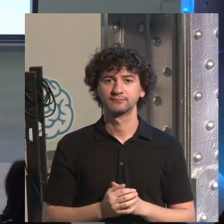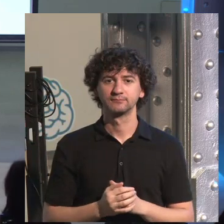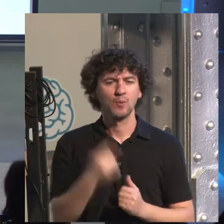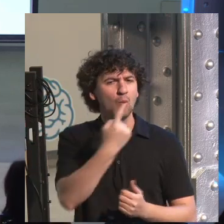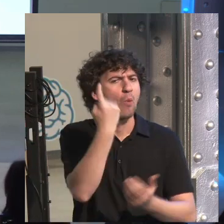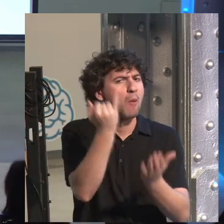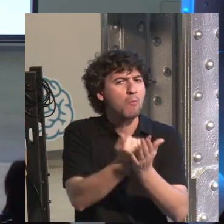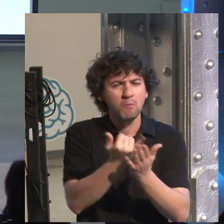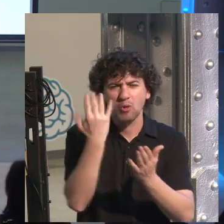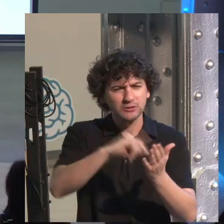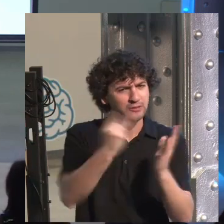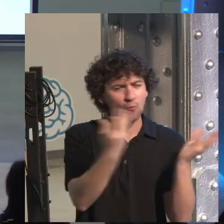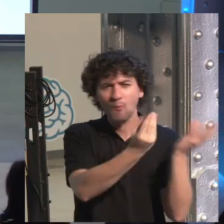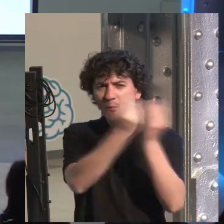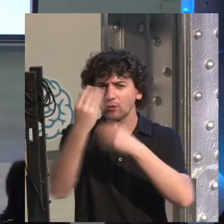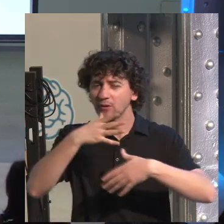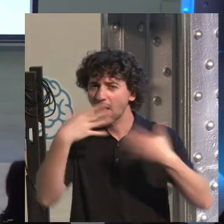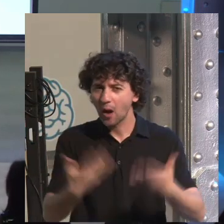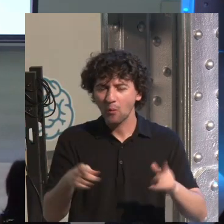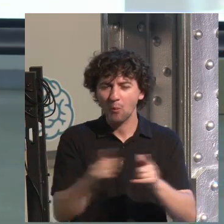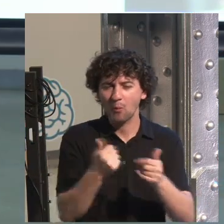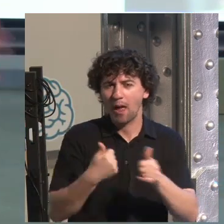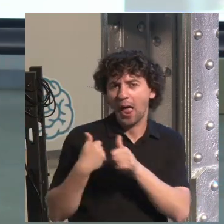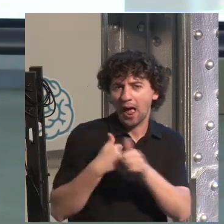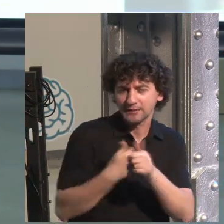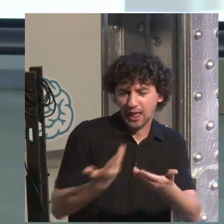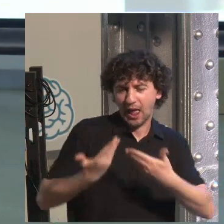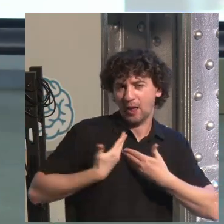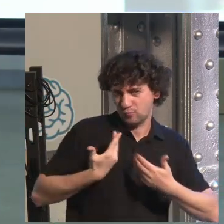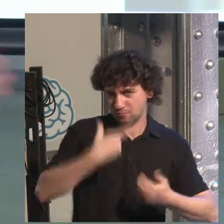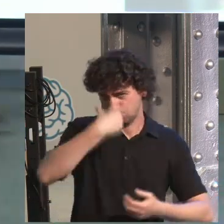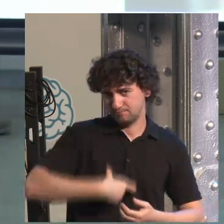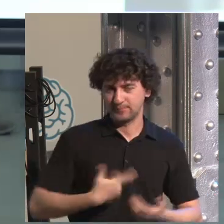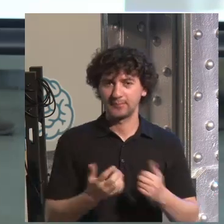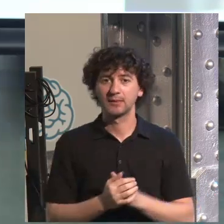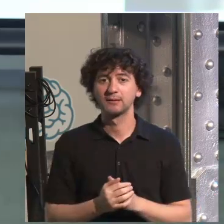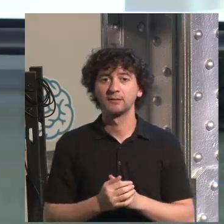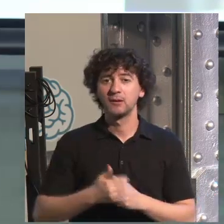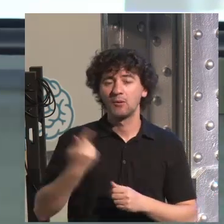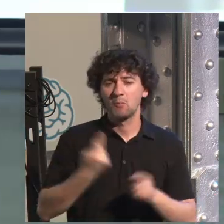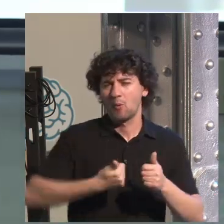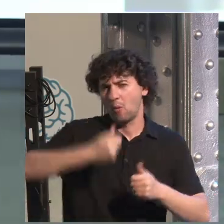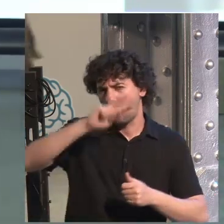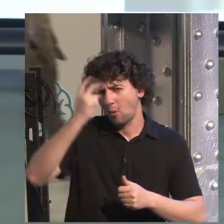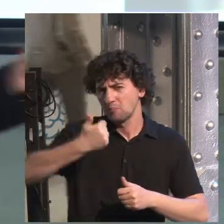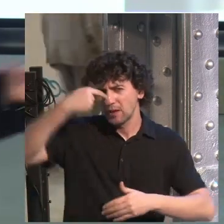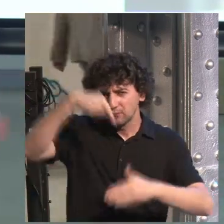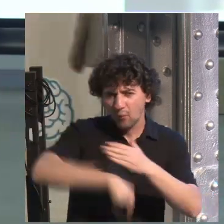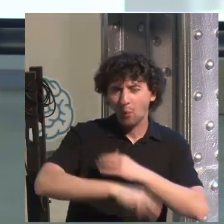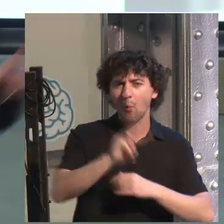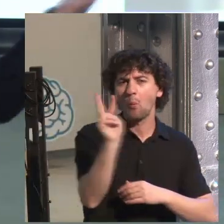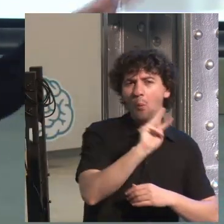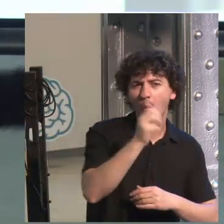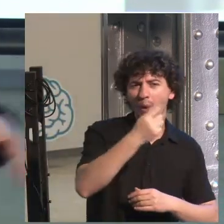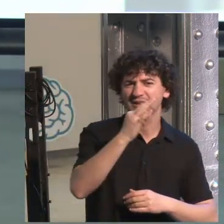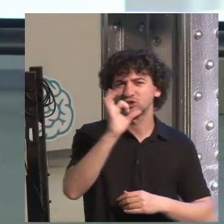Hay muchísimos sistemas ahora de asistentes personales. También hay asistentes personales más profesionales como Watson o Wolfram